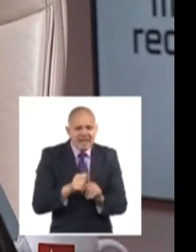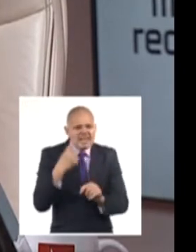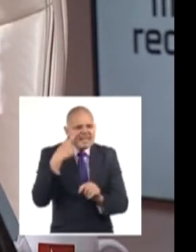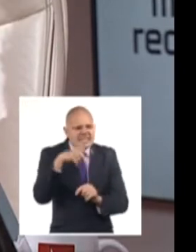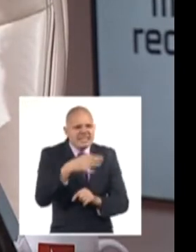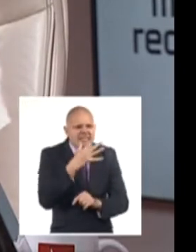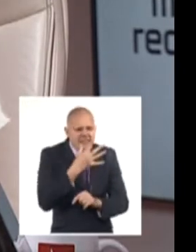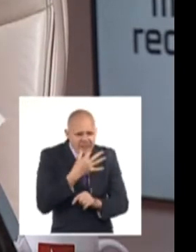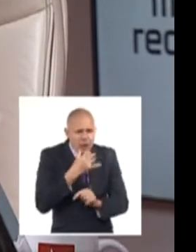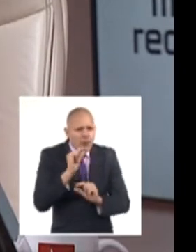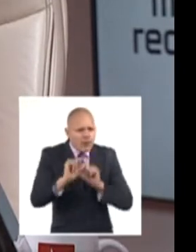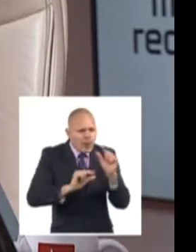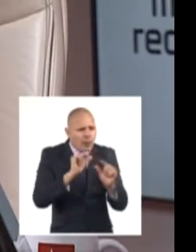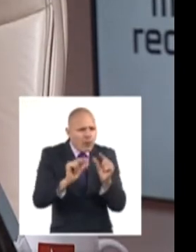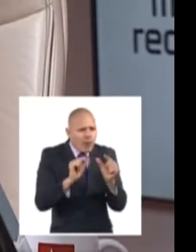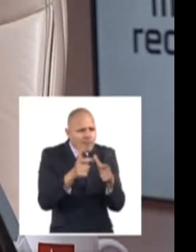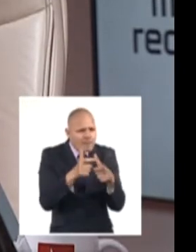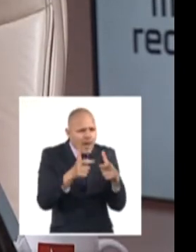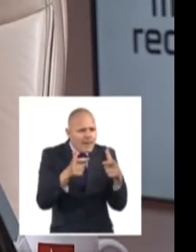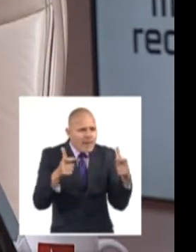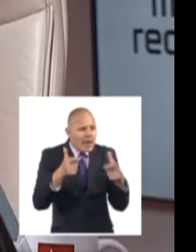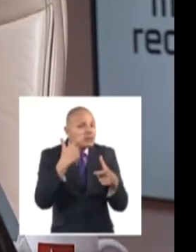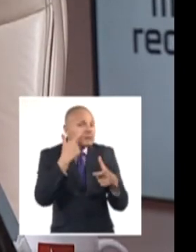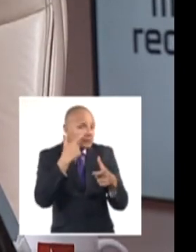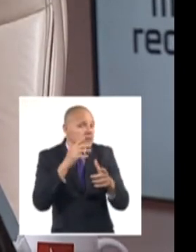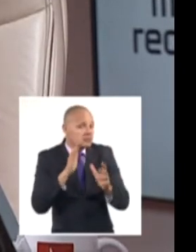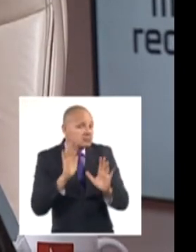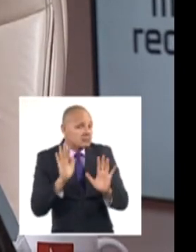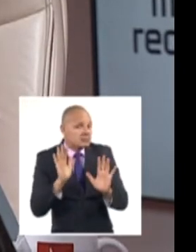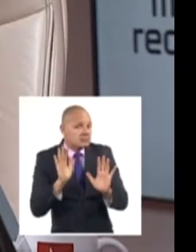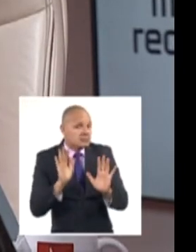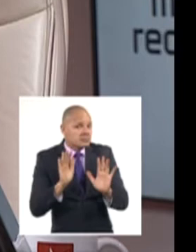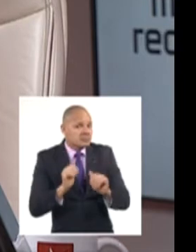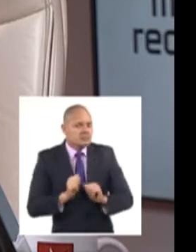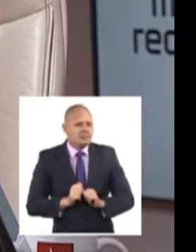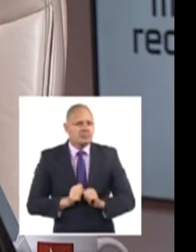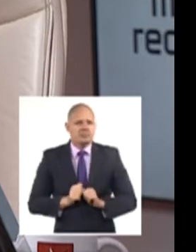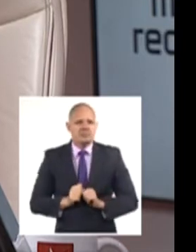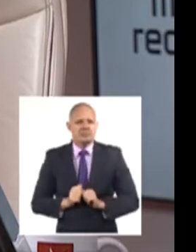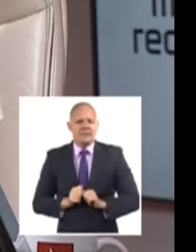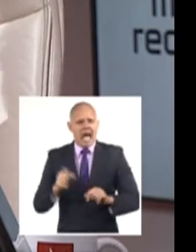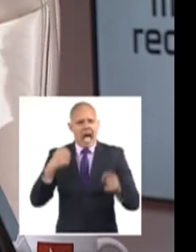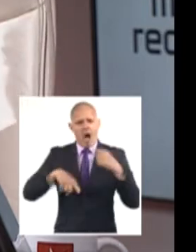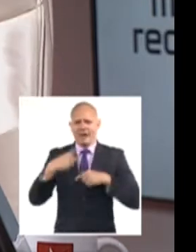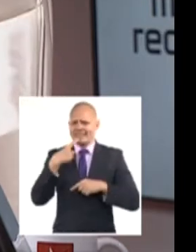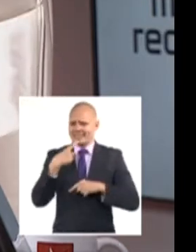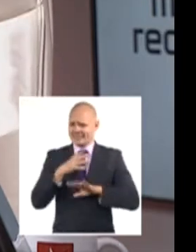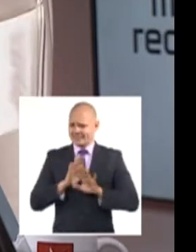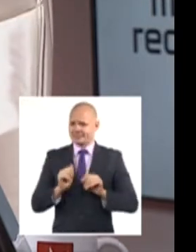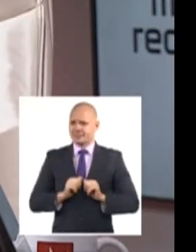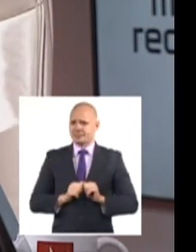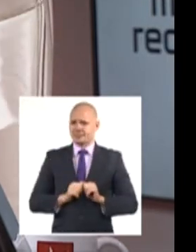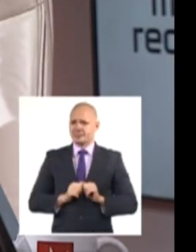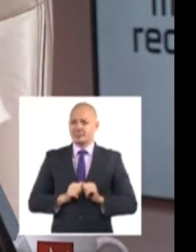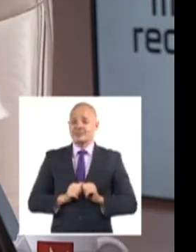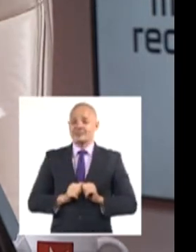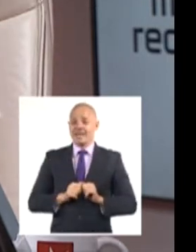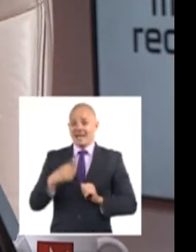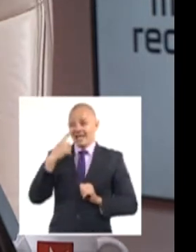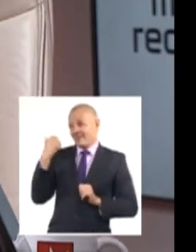su discurso en que se presenta como lo decía el reportaje